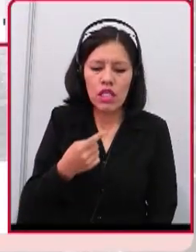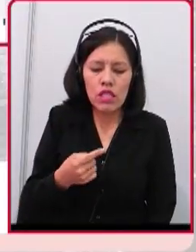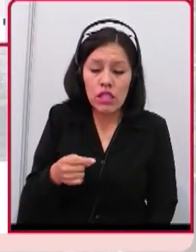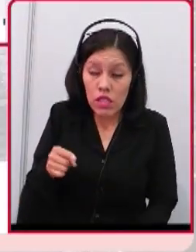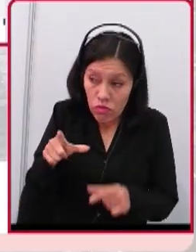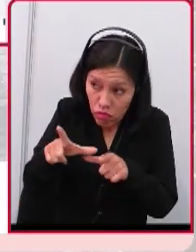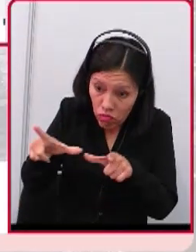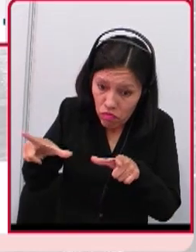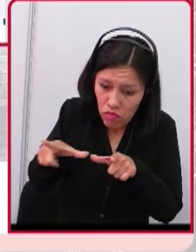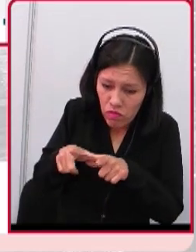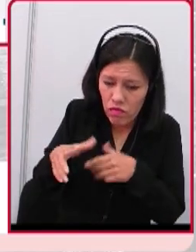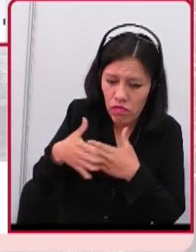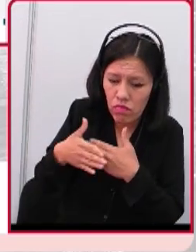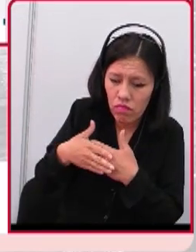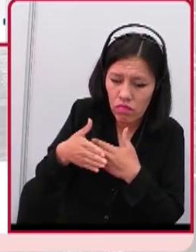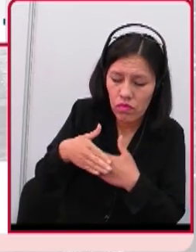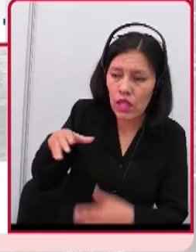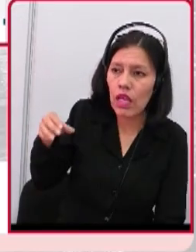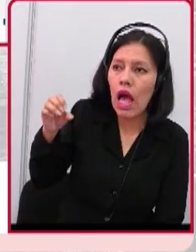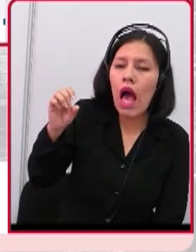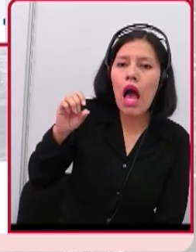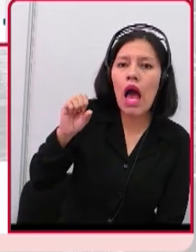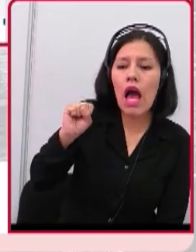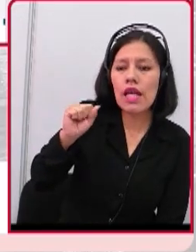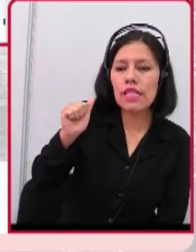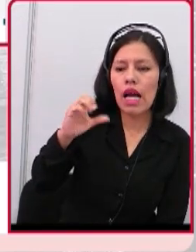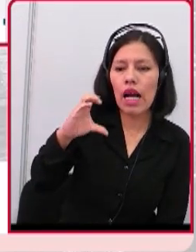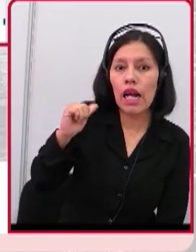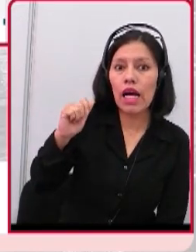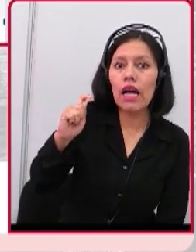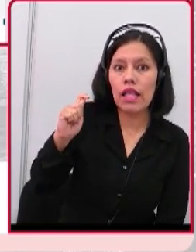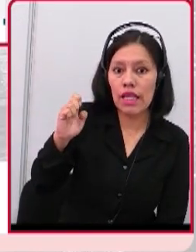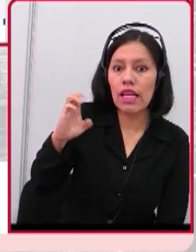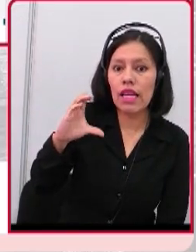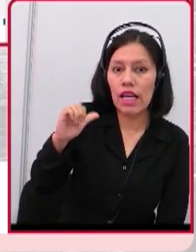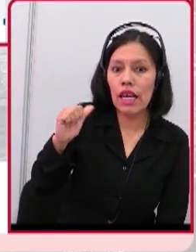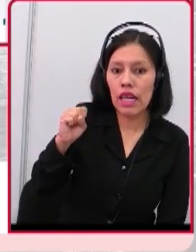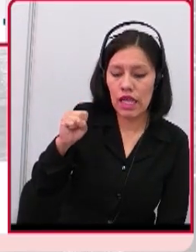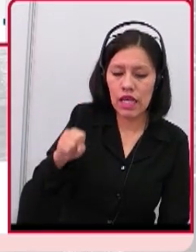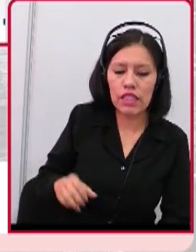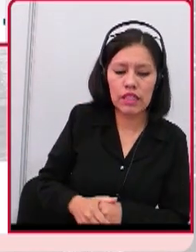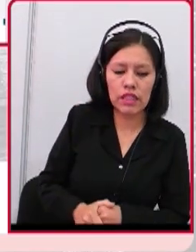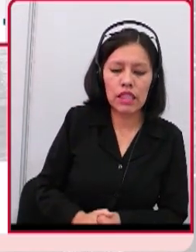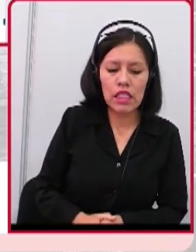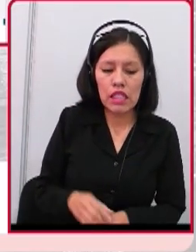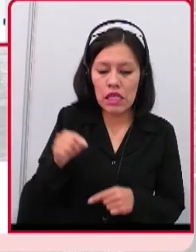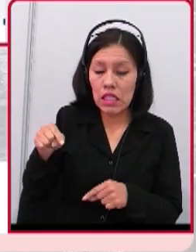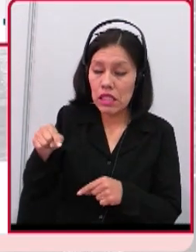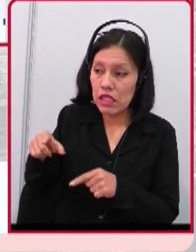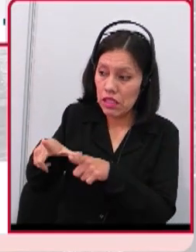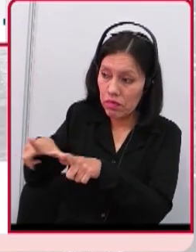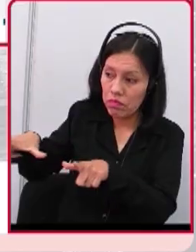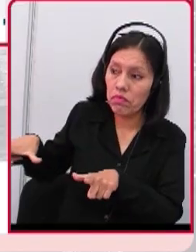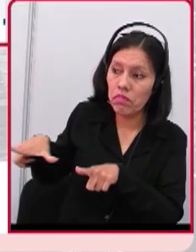Zacatecas, en México. De hecho, es uno de los grandes productores de plata.